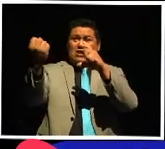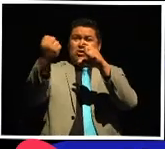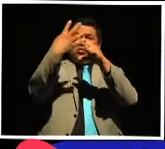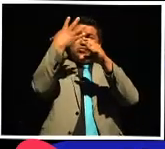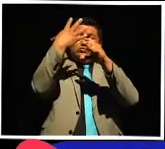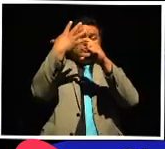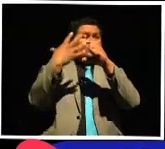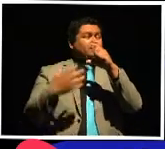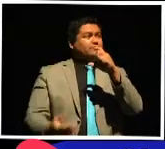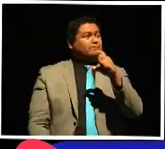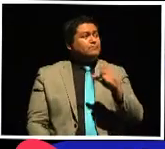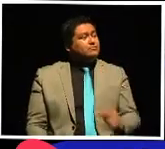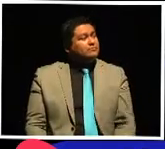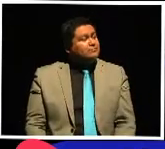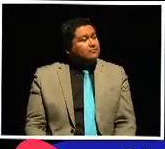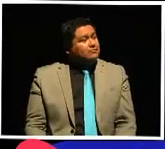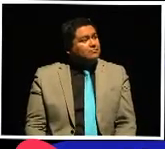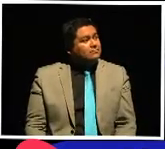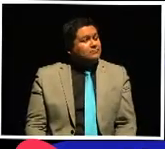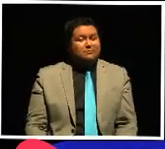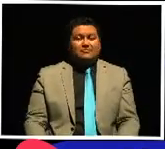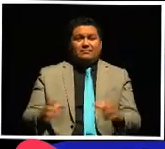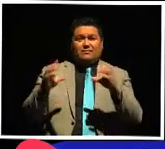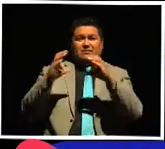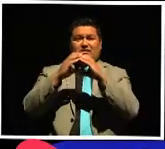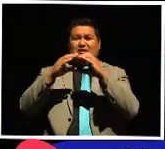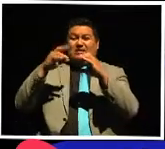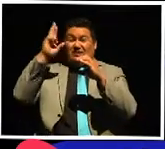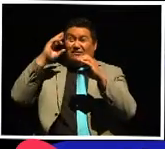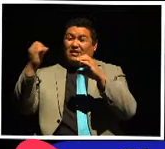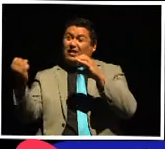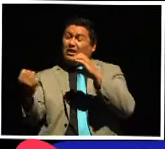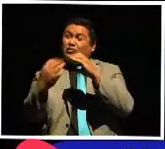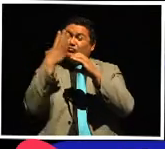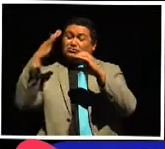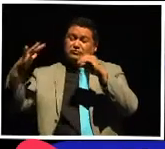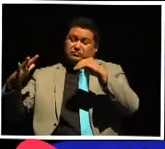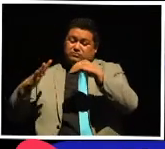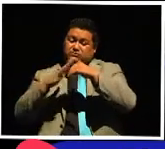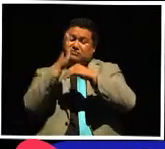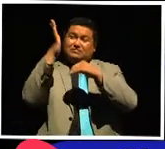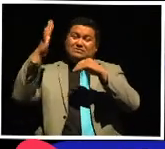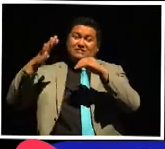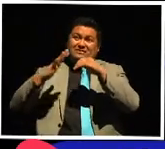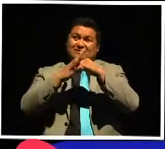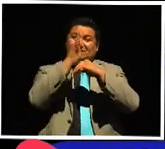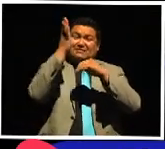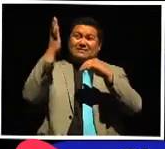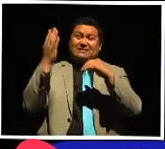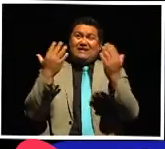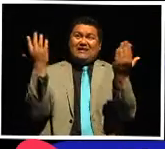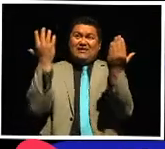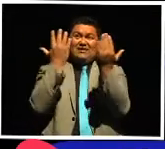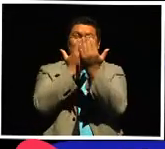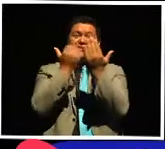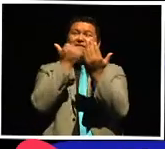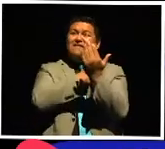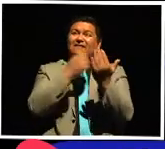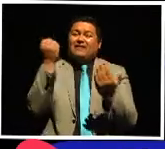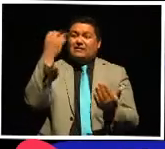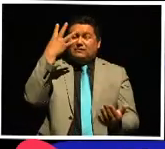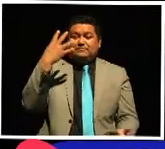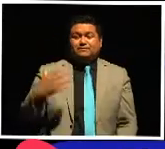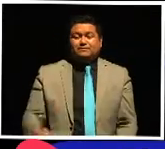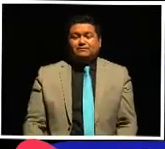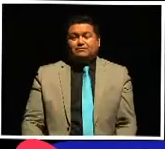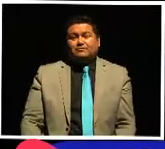imagen arriba, el anillo sale porque la luz se curva alrededor del agujero negro. Y en el centro hay una sombra, hay una falta de luz.